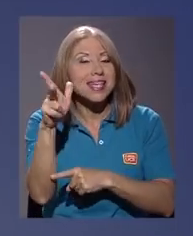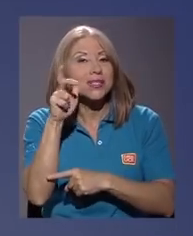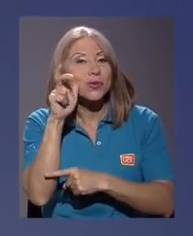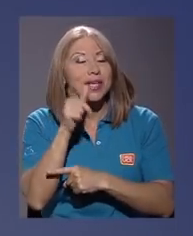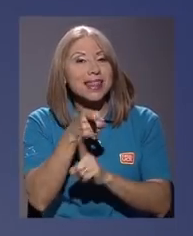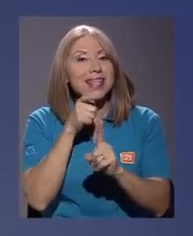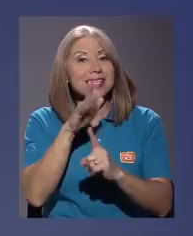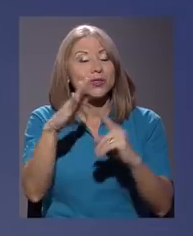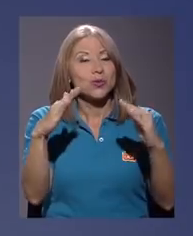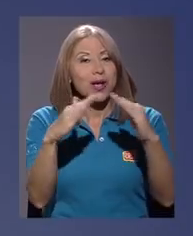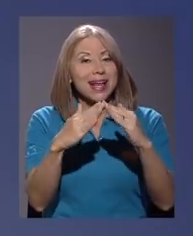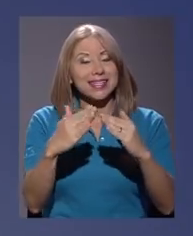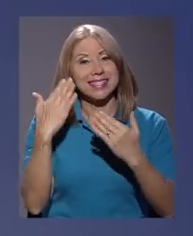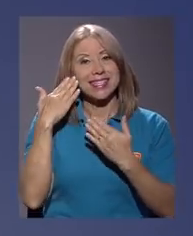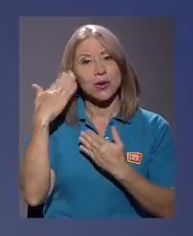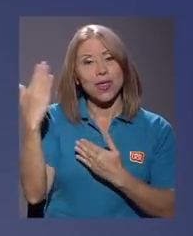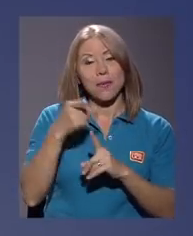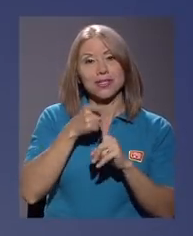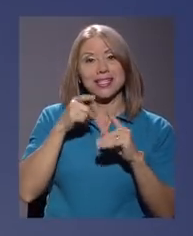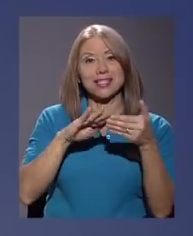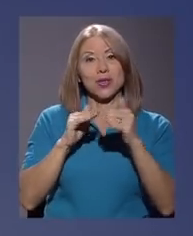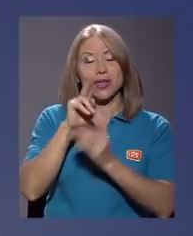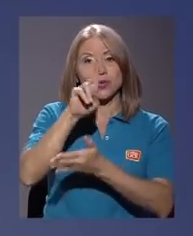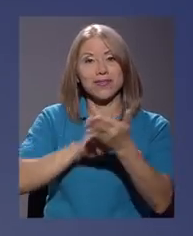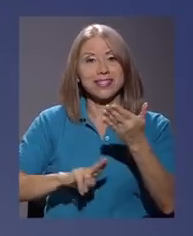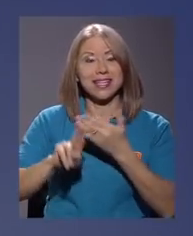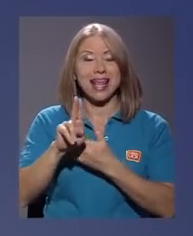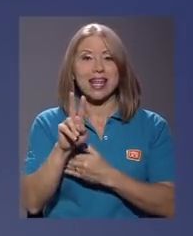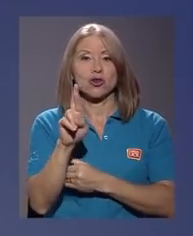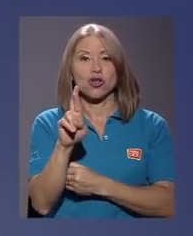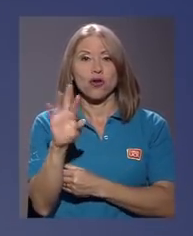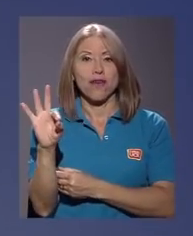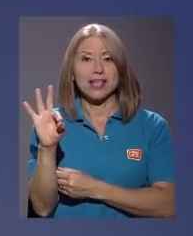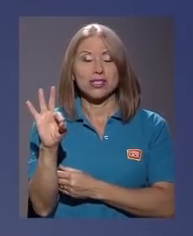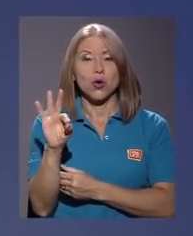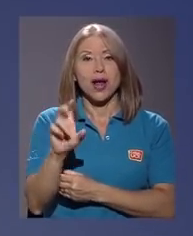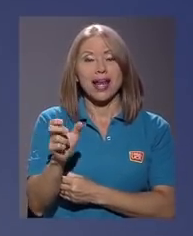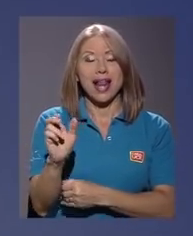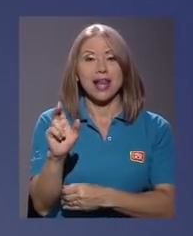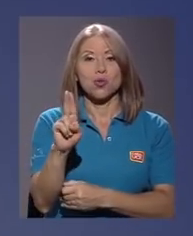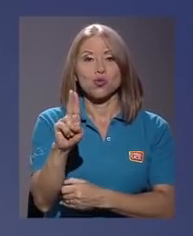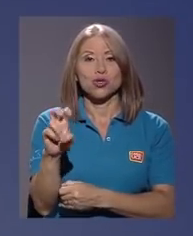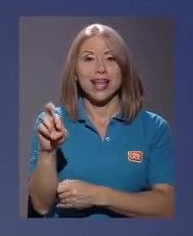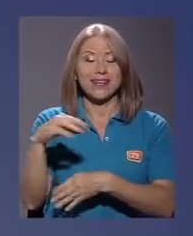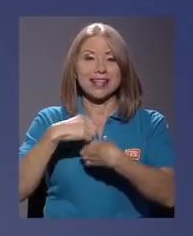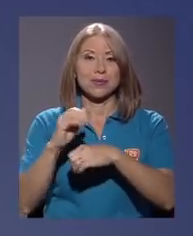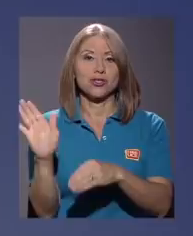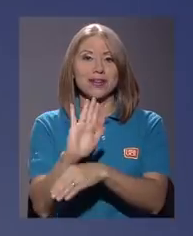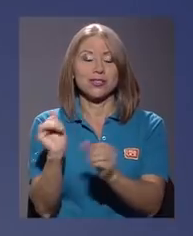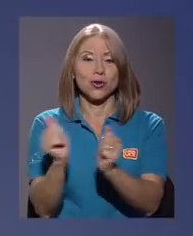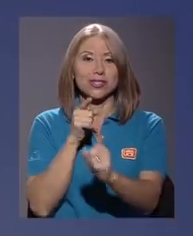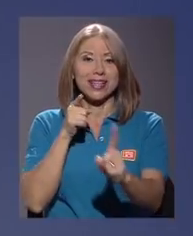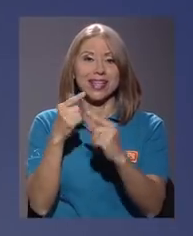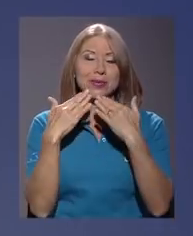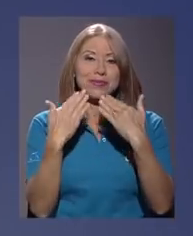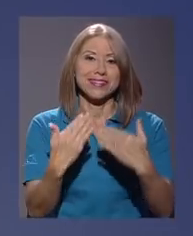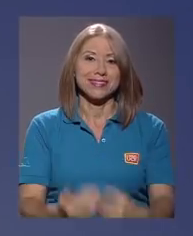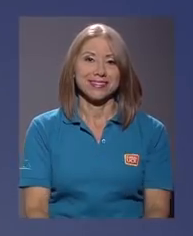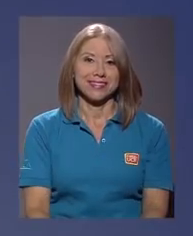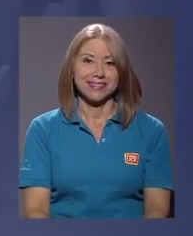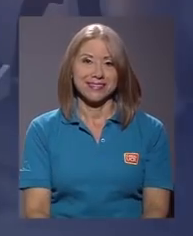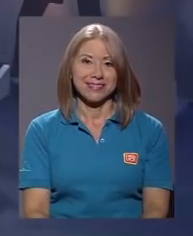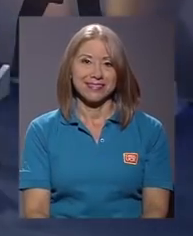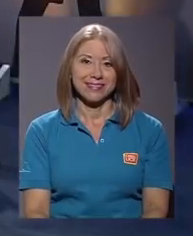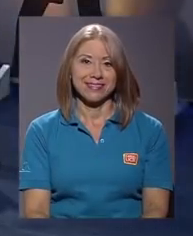hogares les saludamos desde la ciudad universitaria Rodrigo facio en canal ucr donde hacemos televisión con sentido Muchas